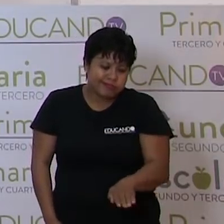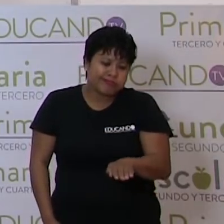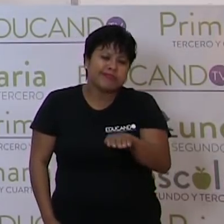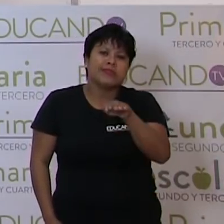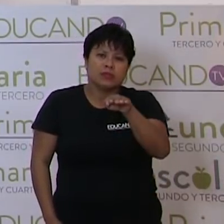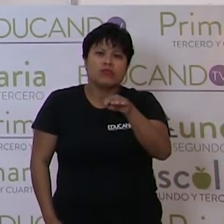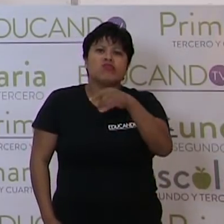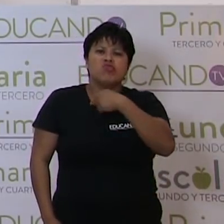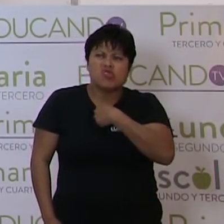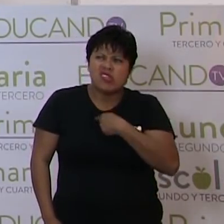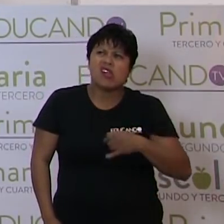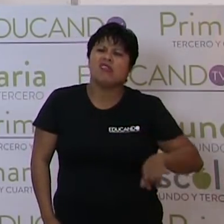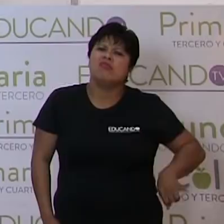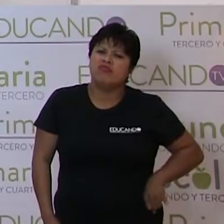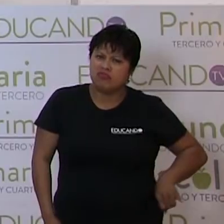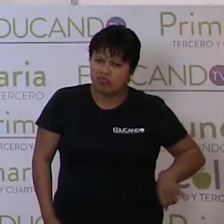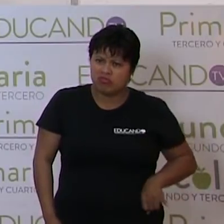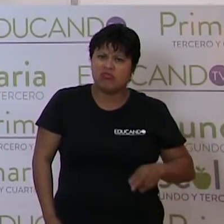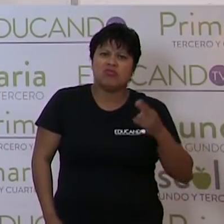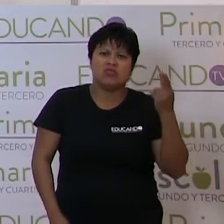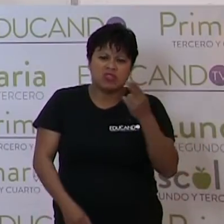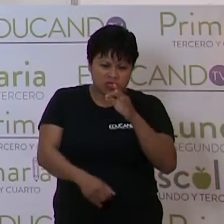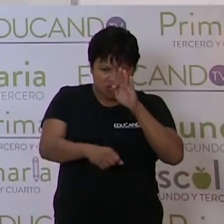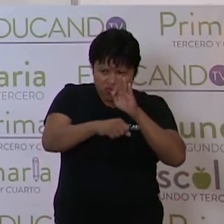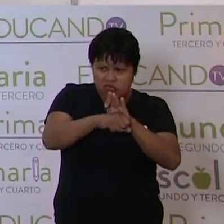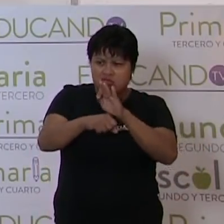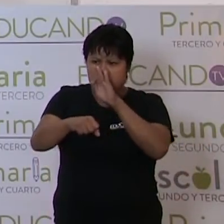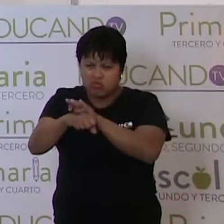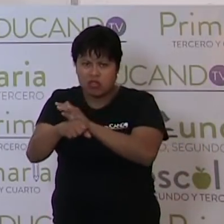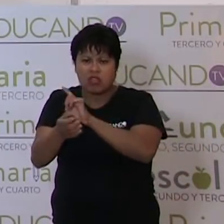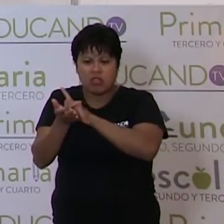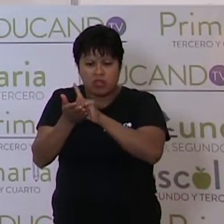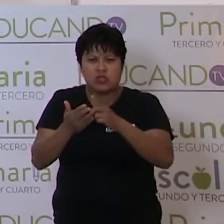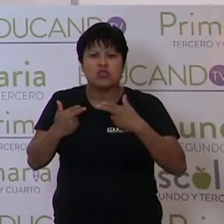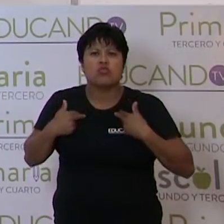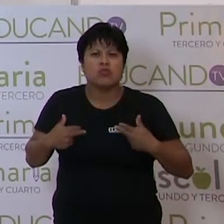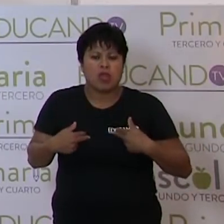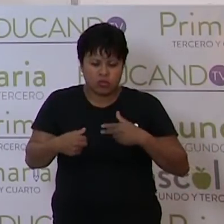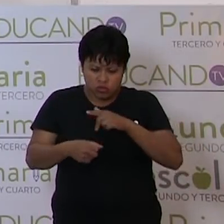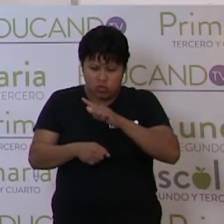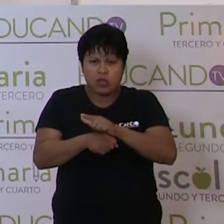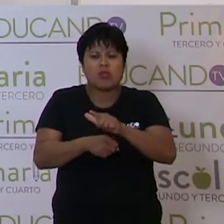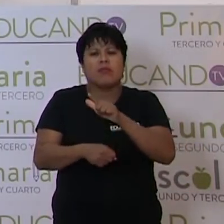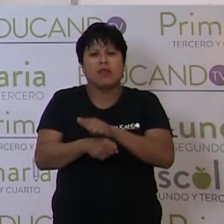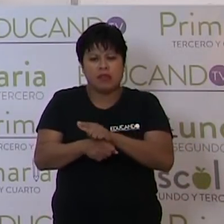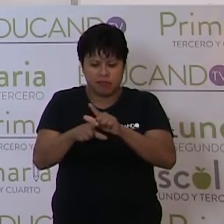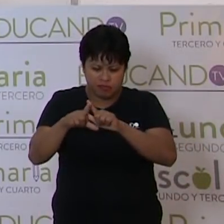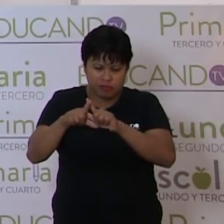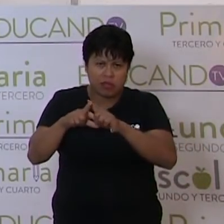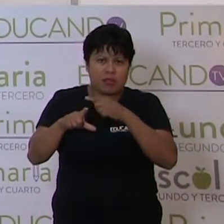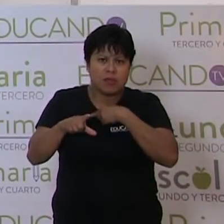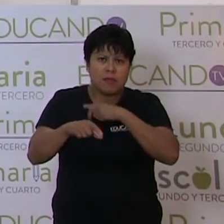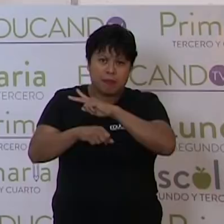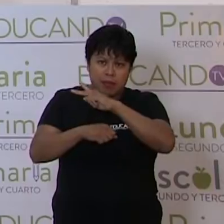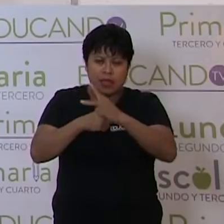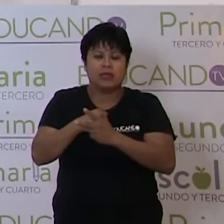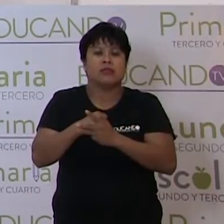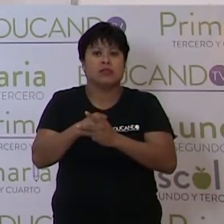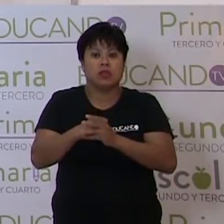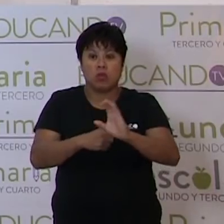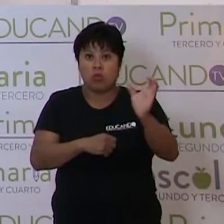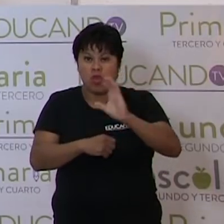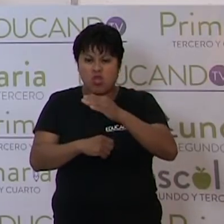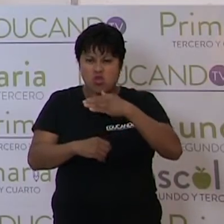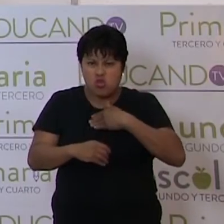me interesé por defender los derechos humanos de mi país. Al final de